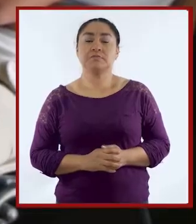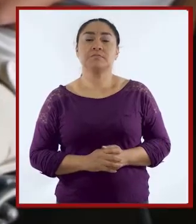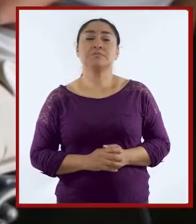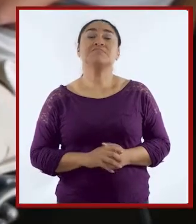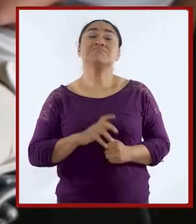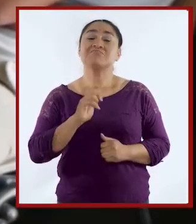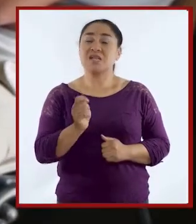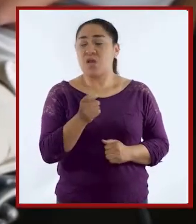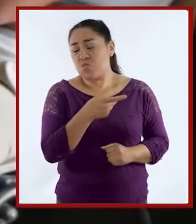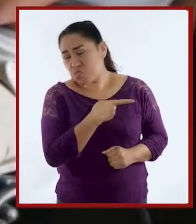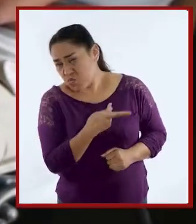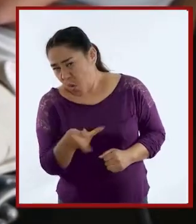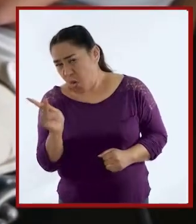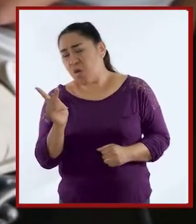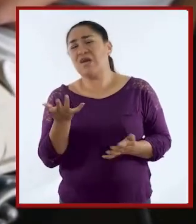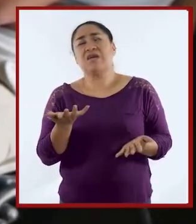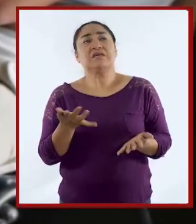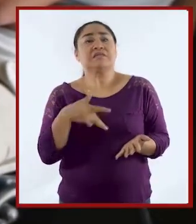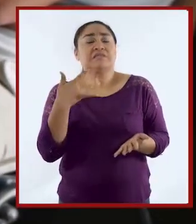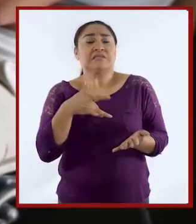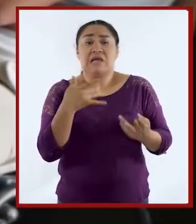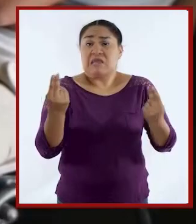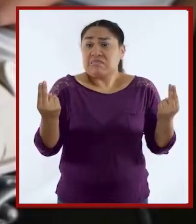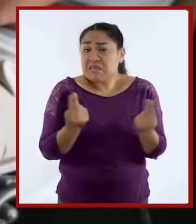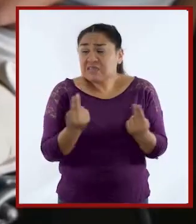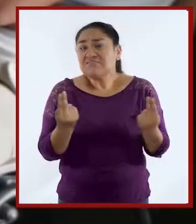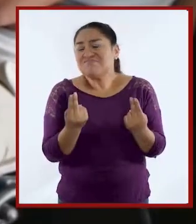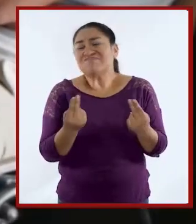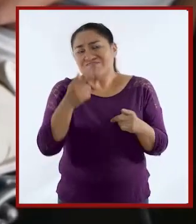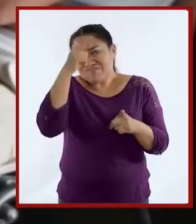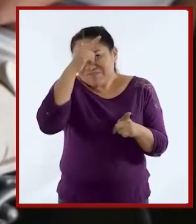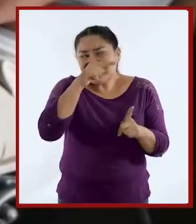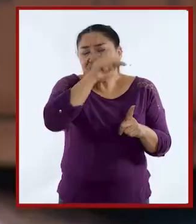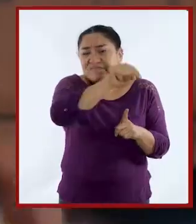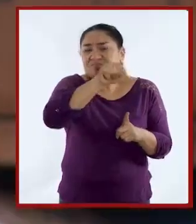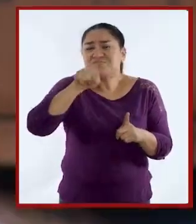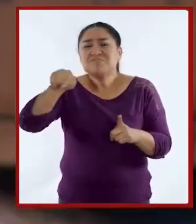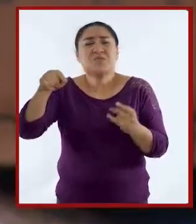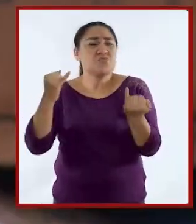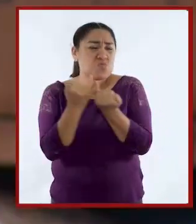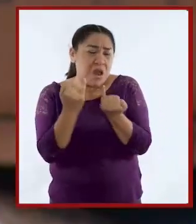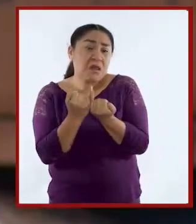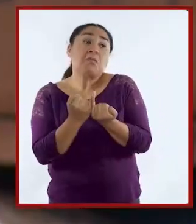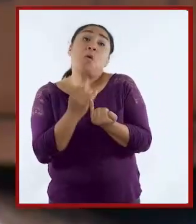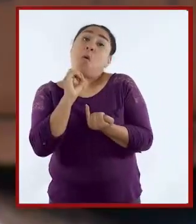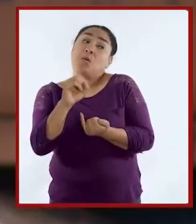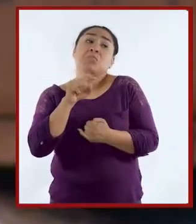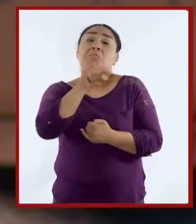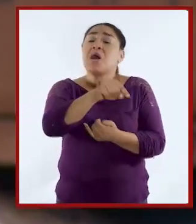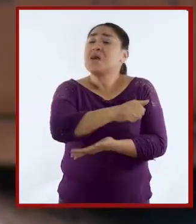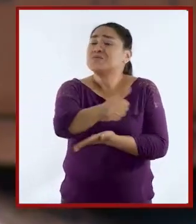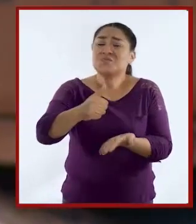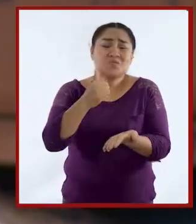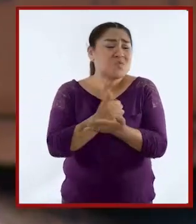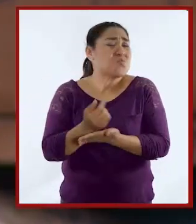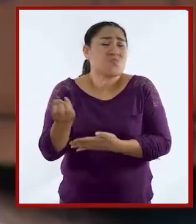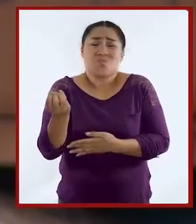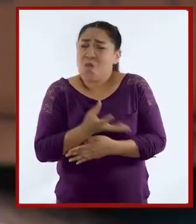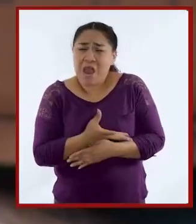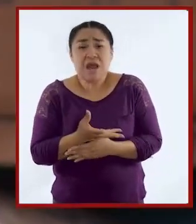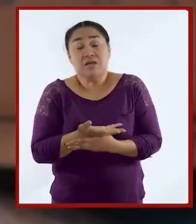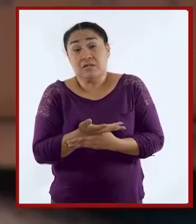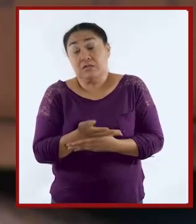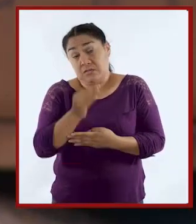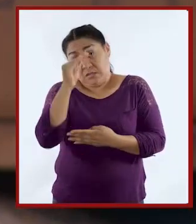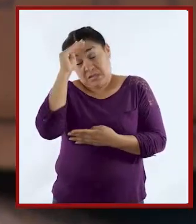cada vez la pobreza, la necesidad está en todos lados. Puede estarla también en la ciudad, en donde no